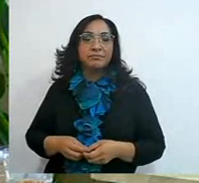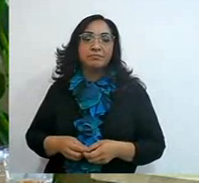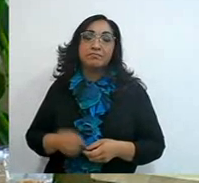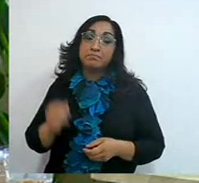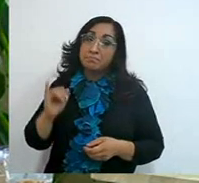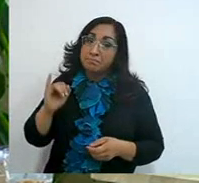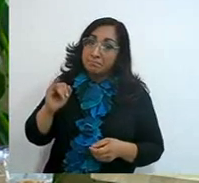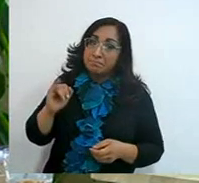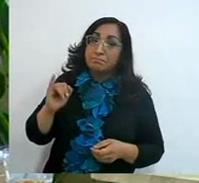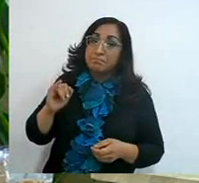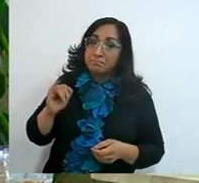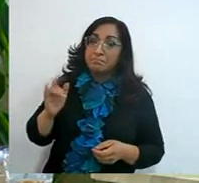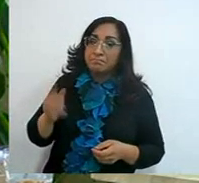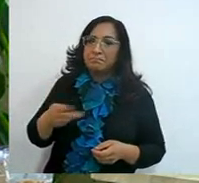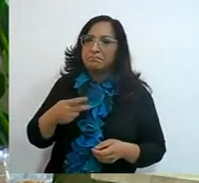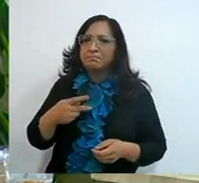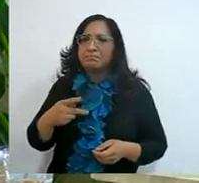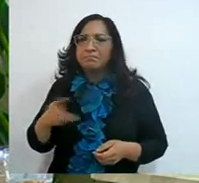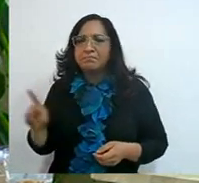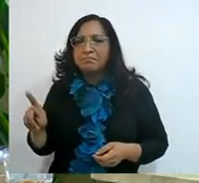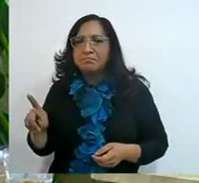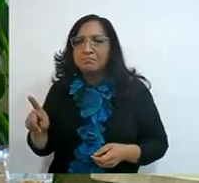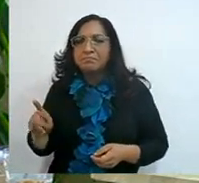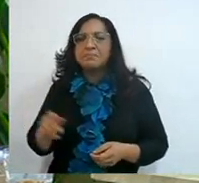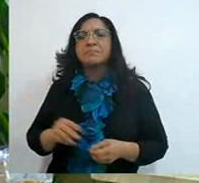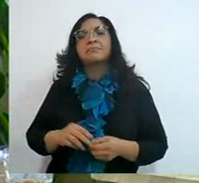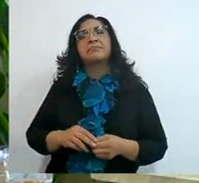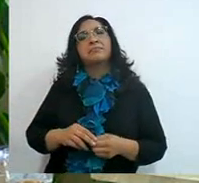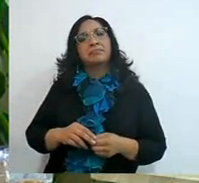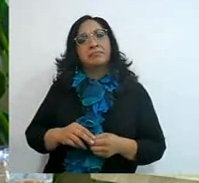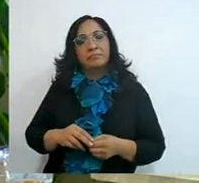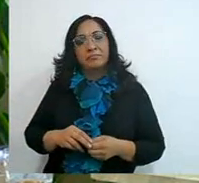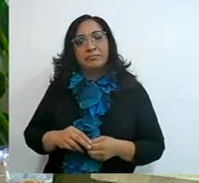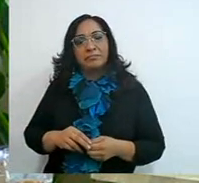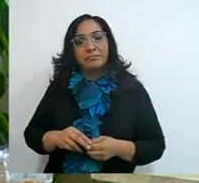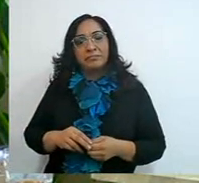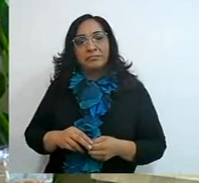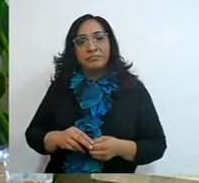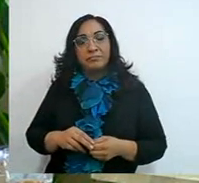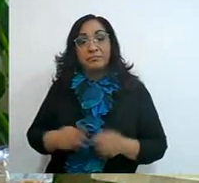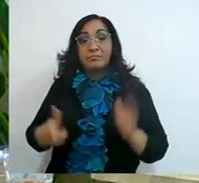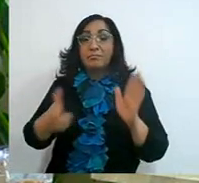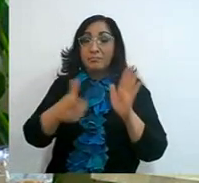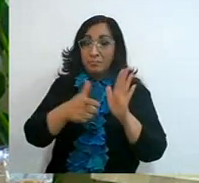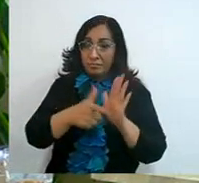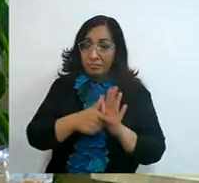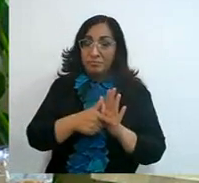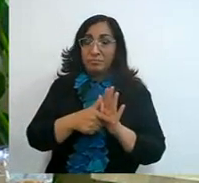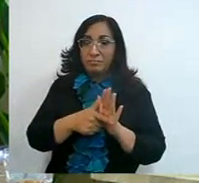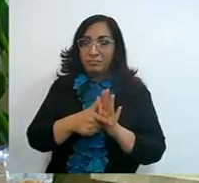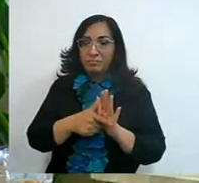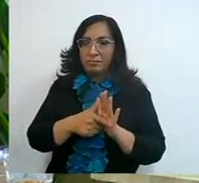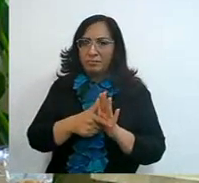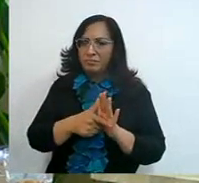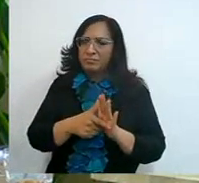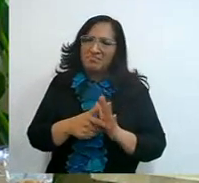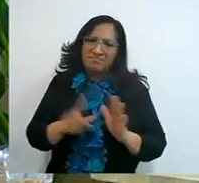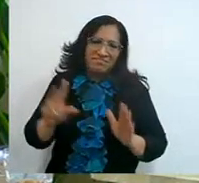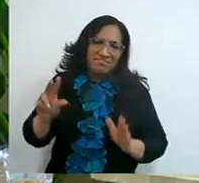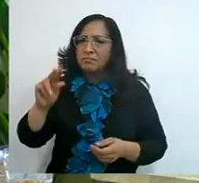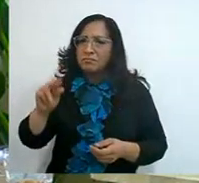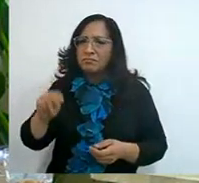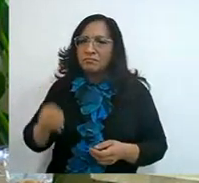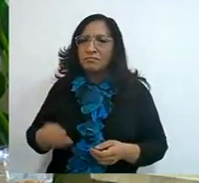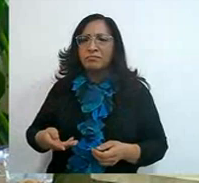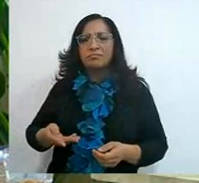Sí. Pero supongamos que la ley no se llegó a la